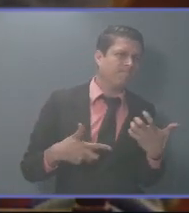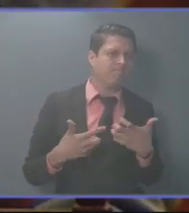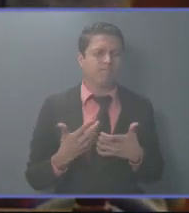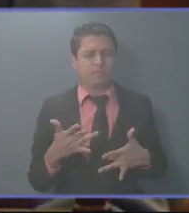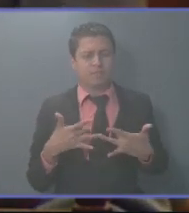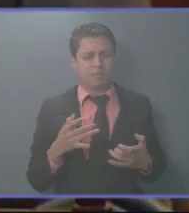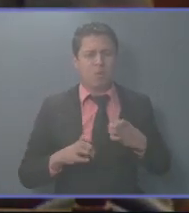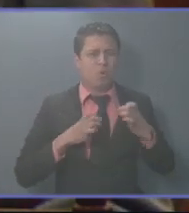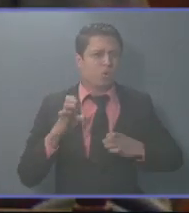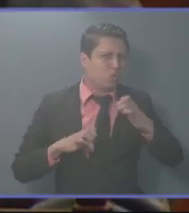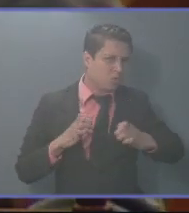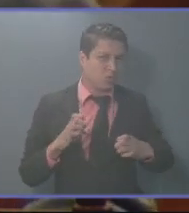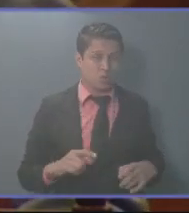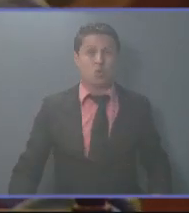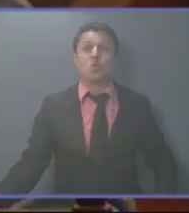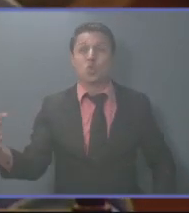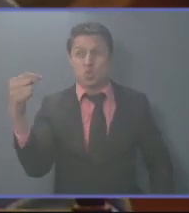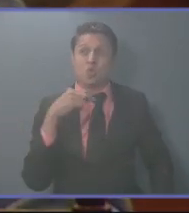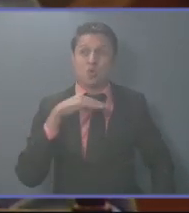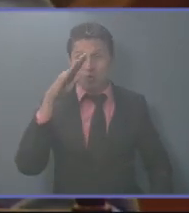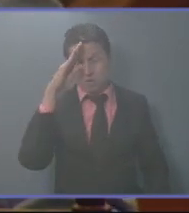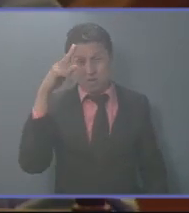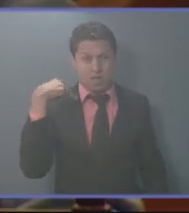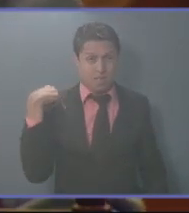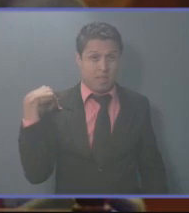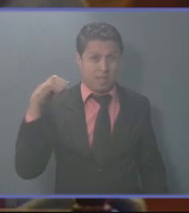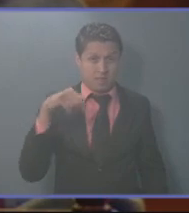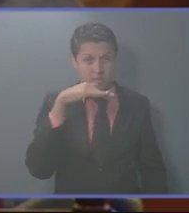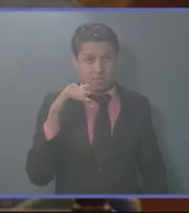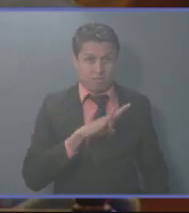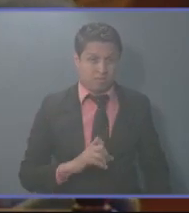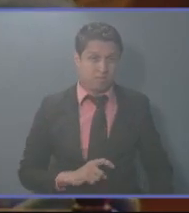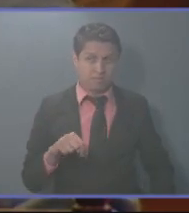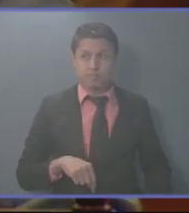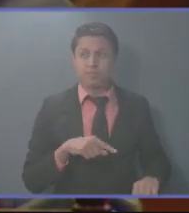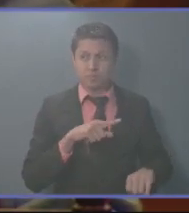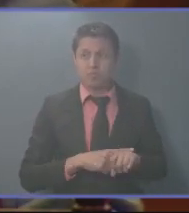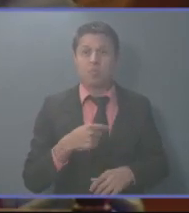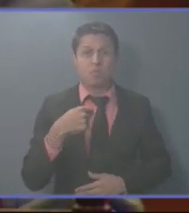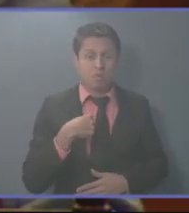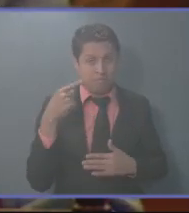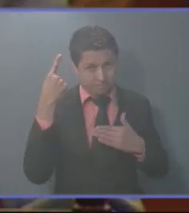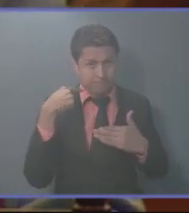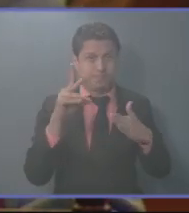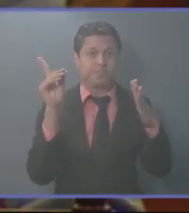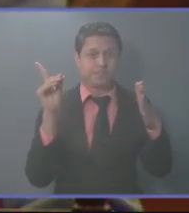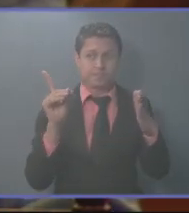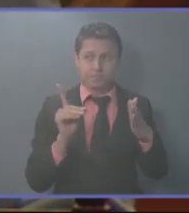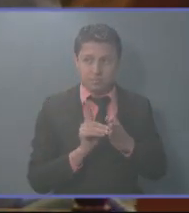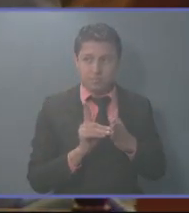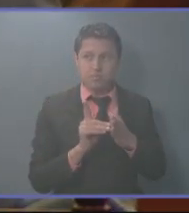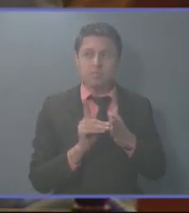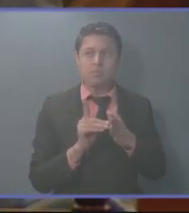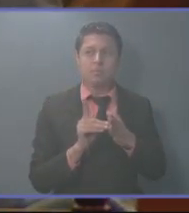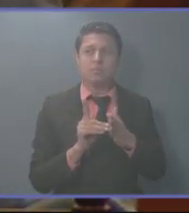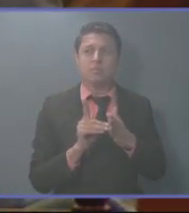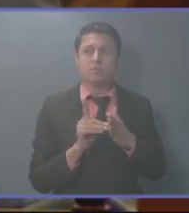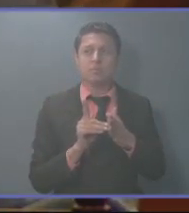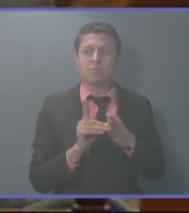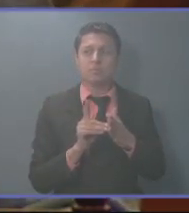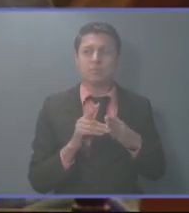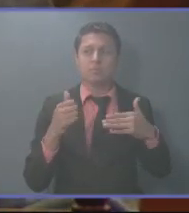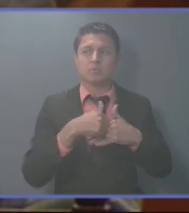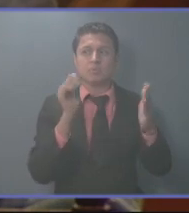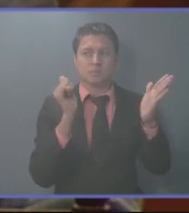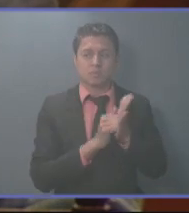Como general de la República y en este momento en funciones de diputado